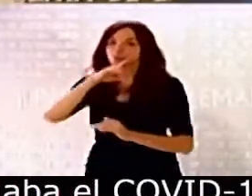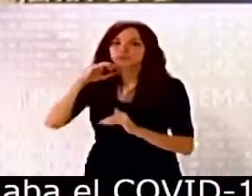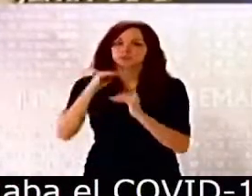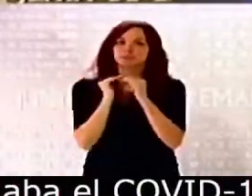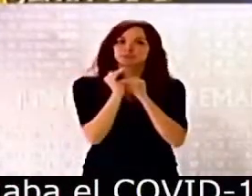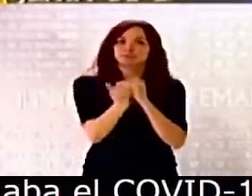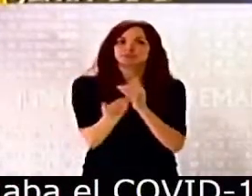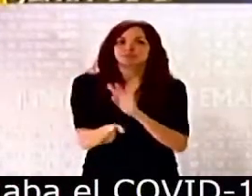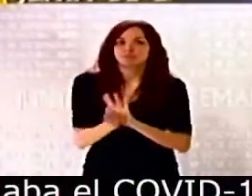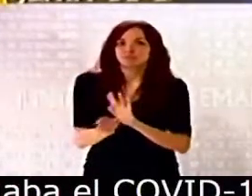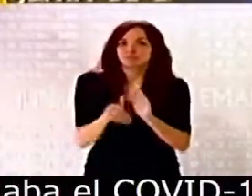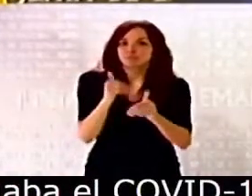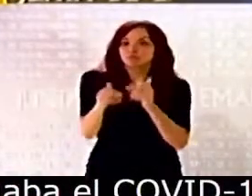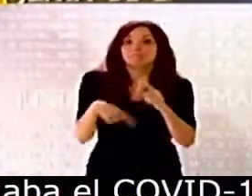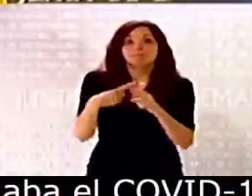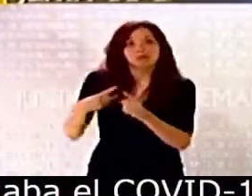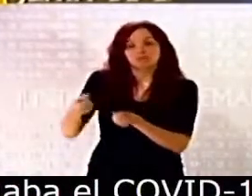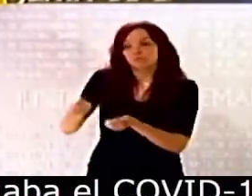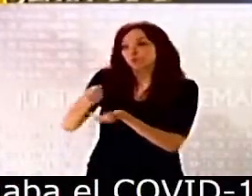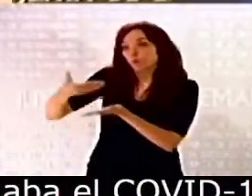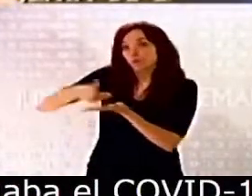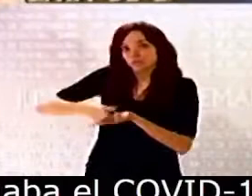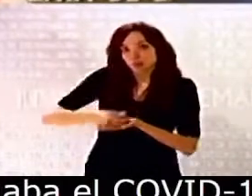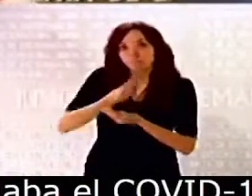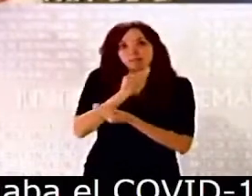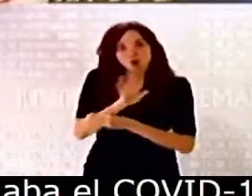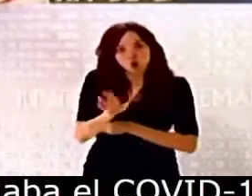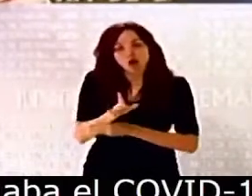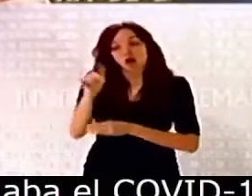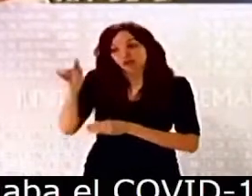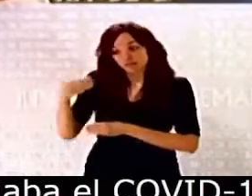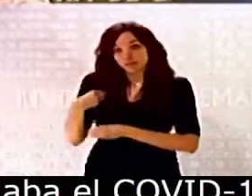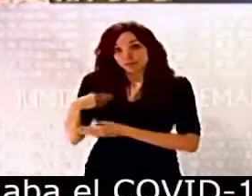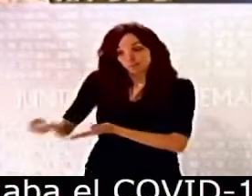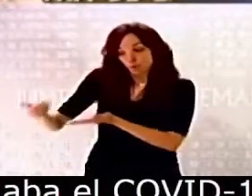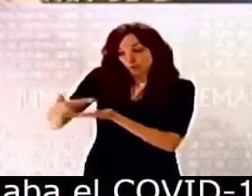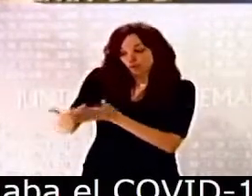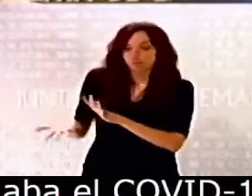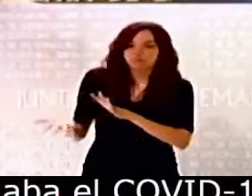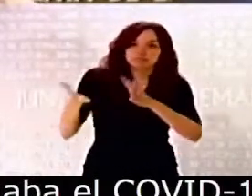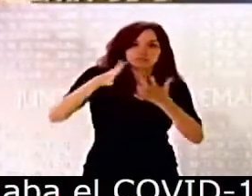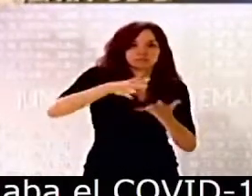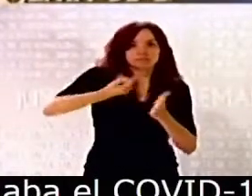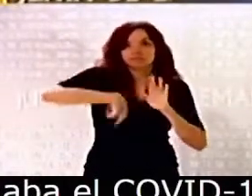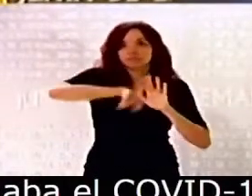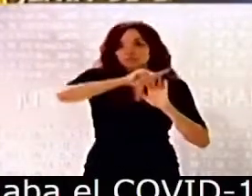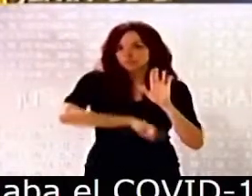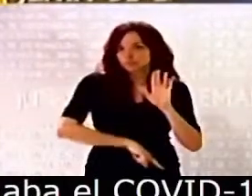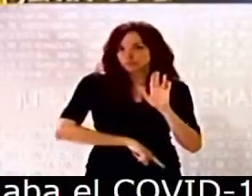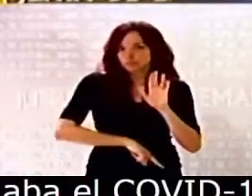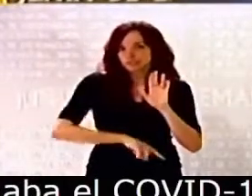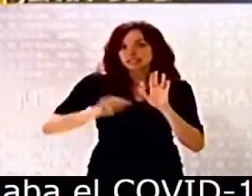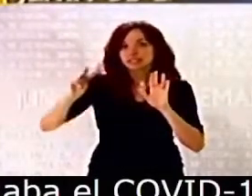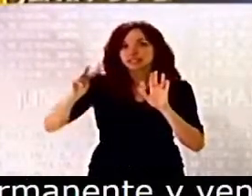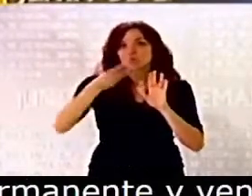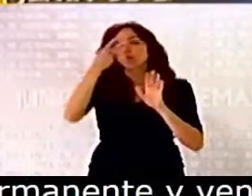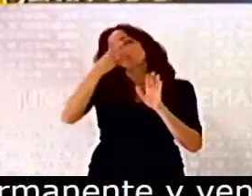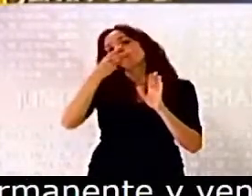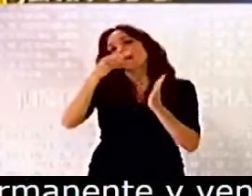llegar propuestas de mejora. Y esas propuestas de mejora son las que hoy ven la luz con esta segunda edición del programa Diviértete